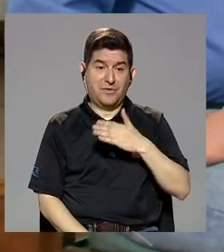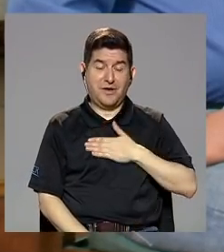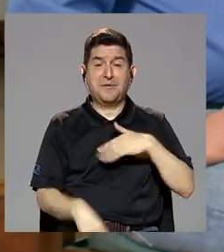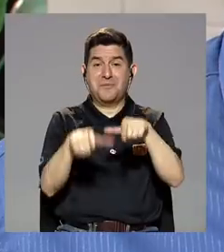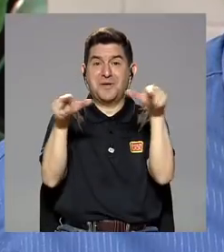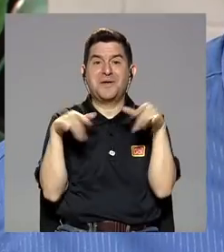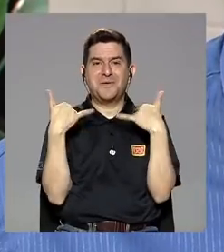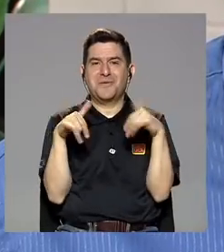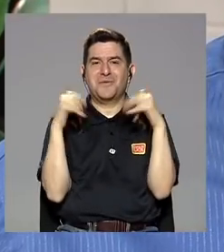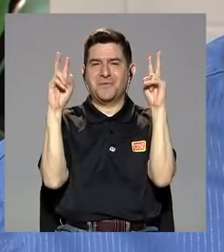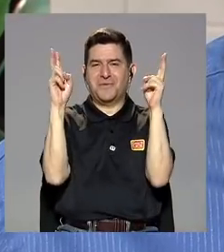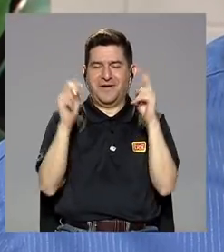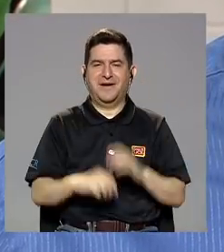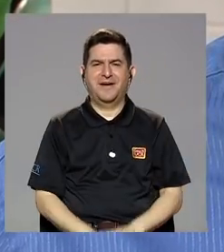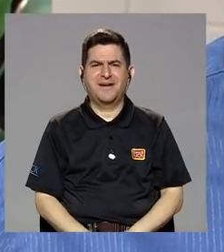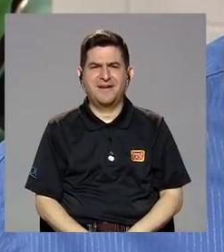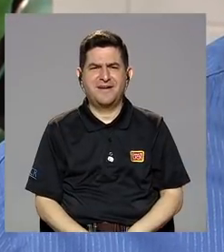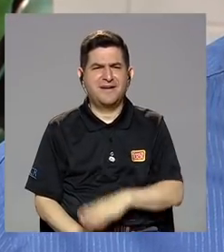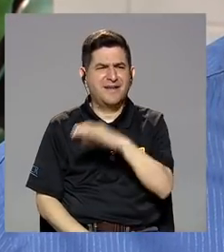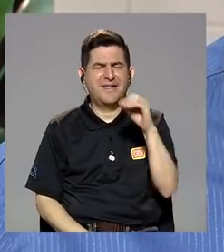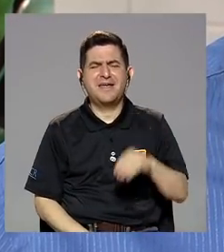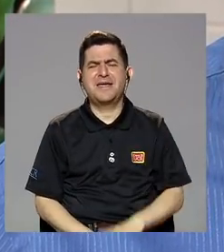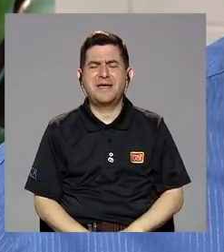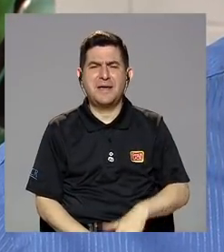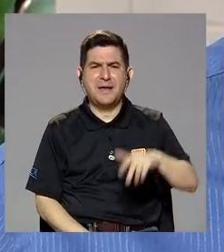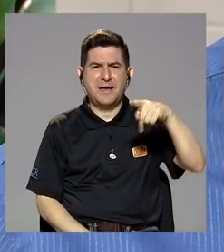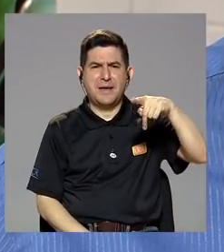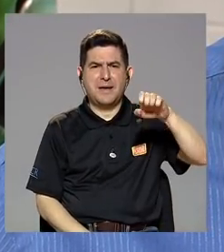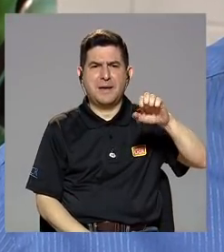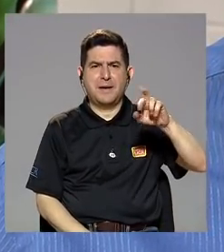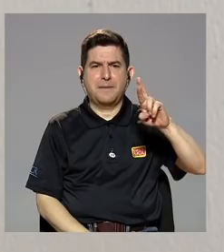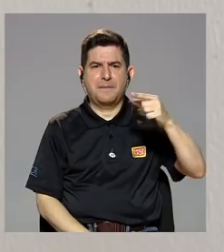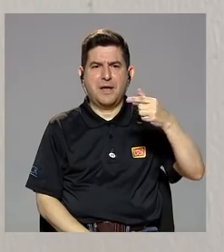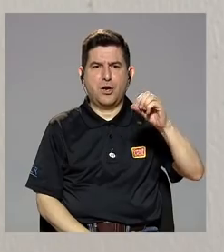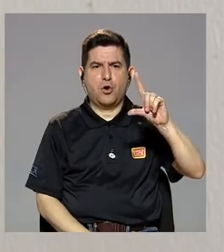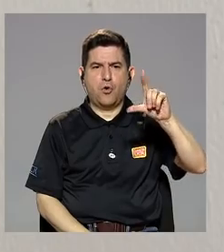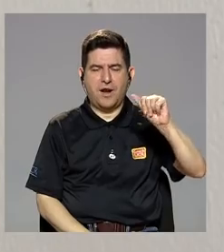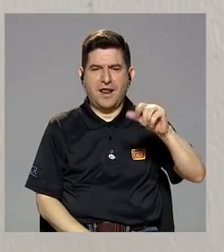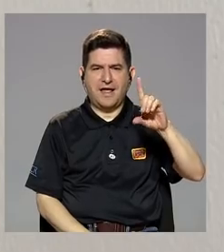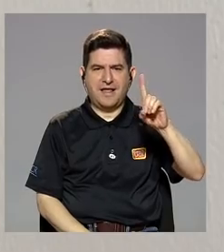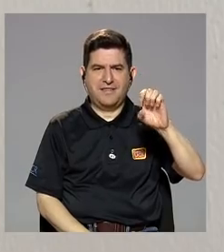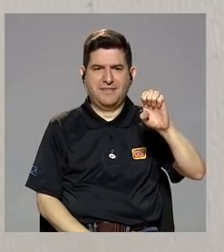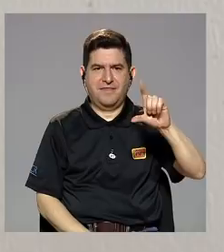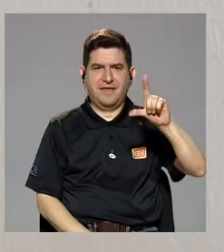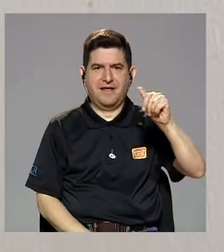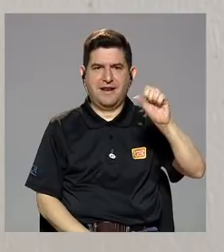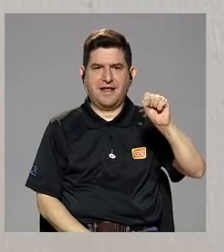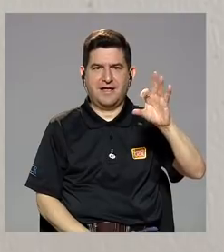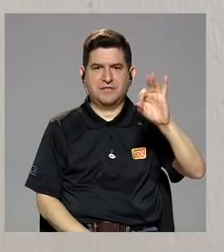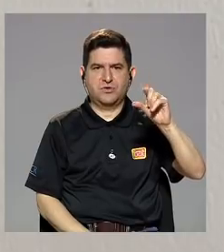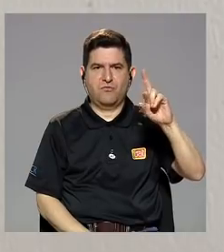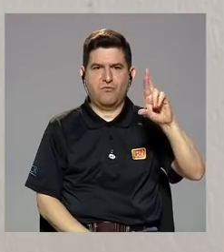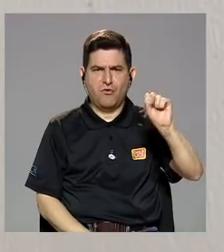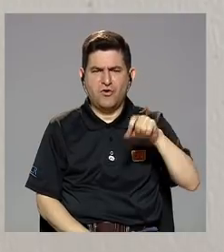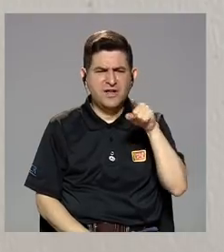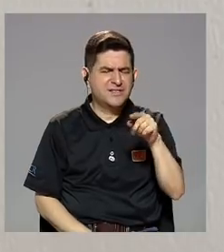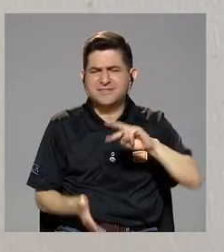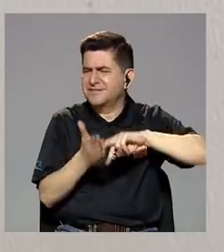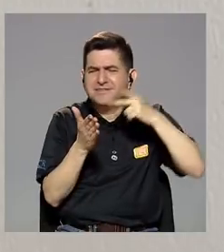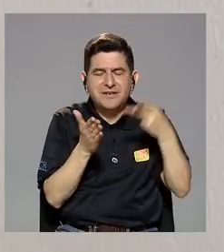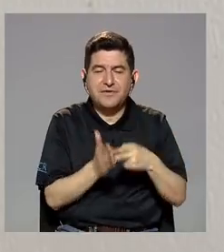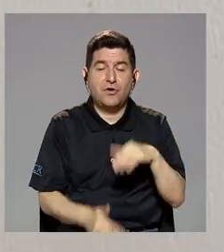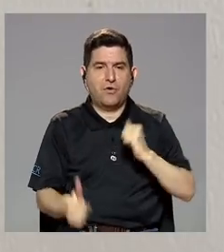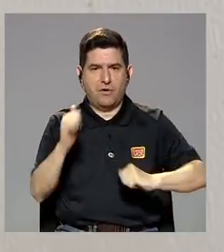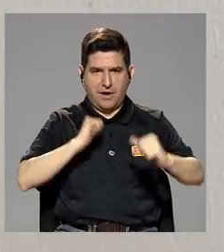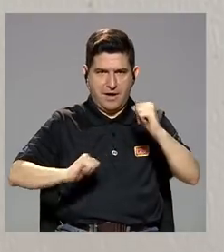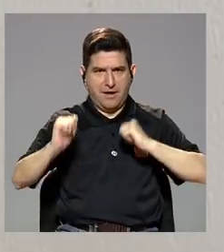cuarto de juegos que significó en su vida de la pérgola de las flores la película de las flores una obra digamos ya clásica qué